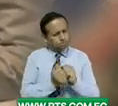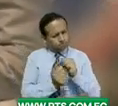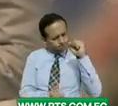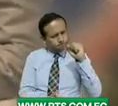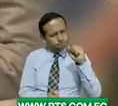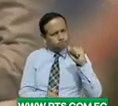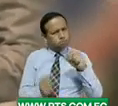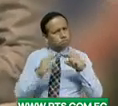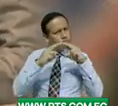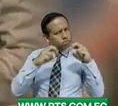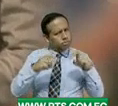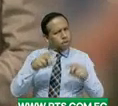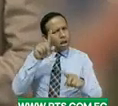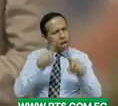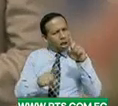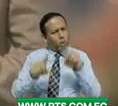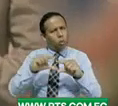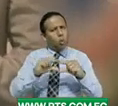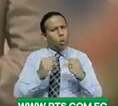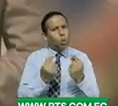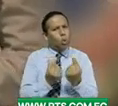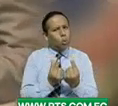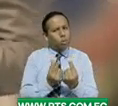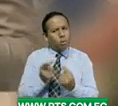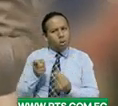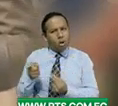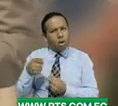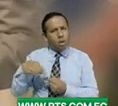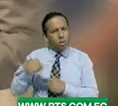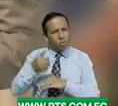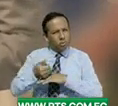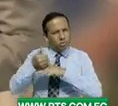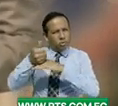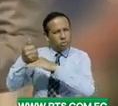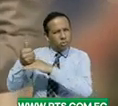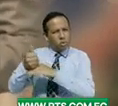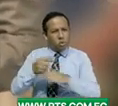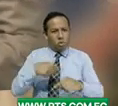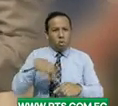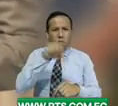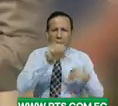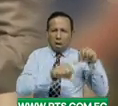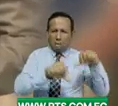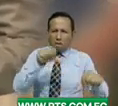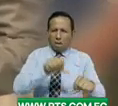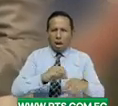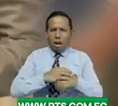estado enquistados con corrupción en el Estado por décadas.